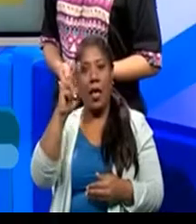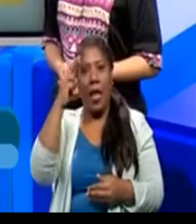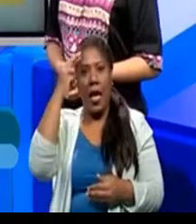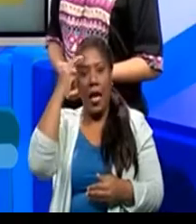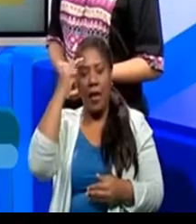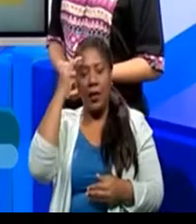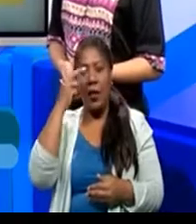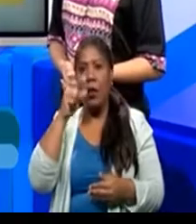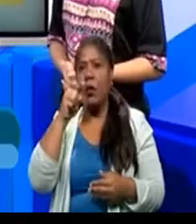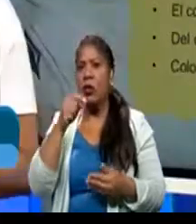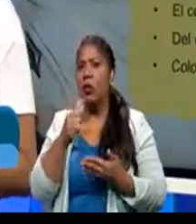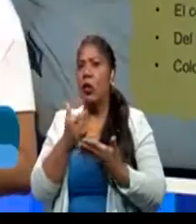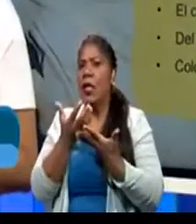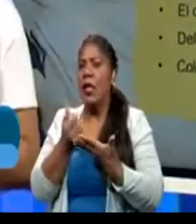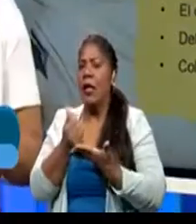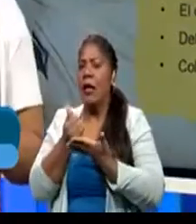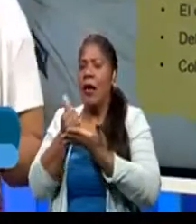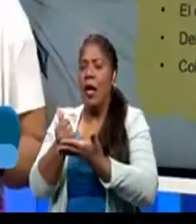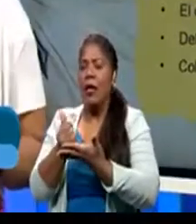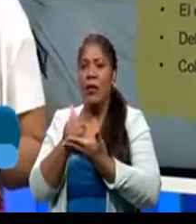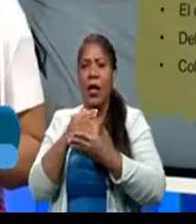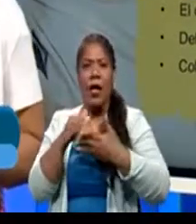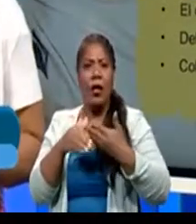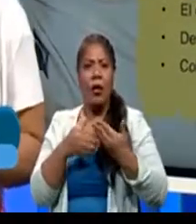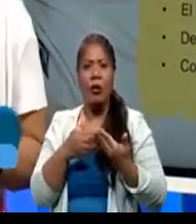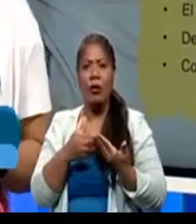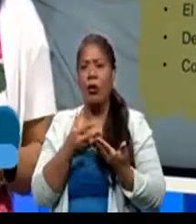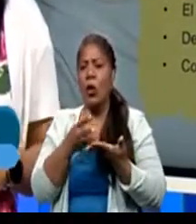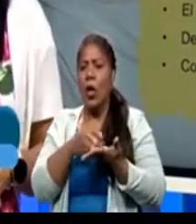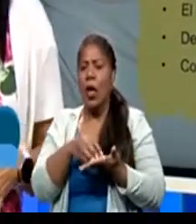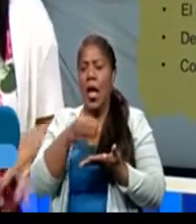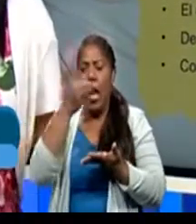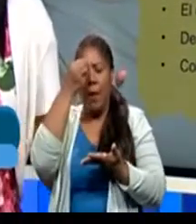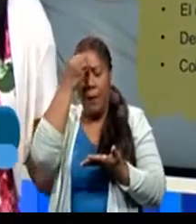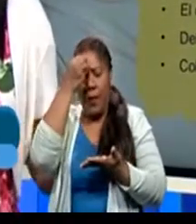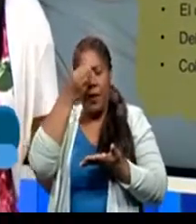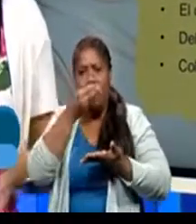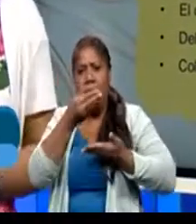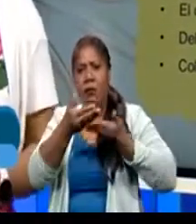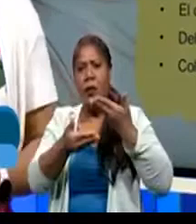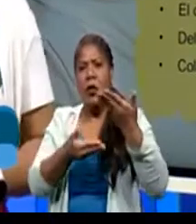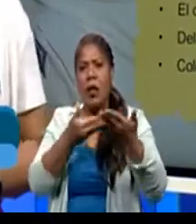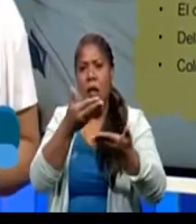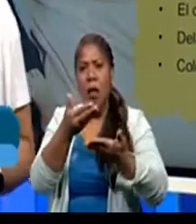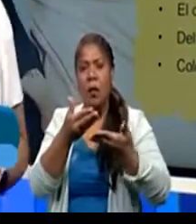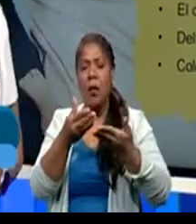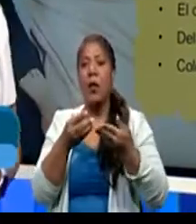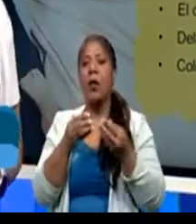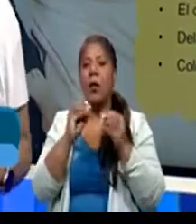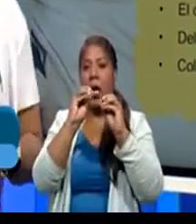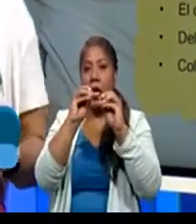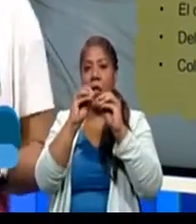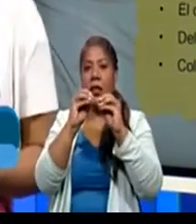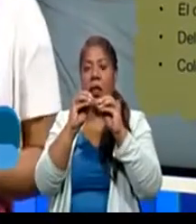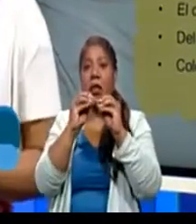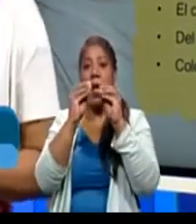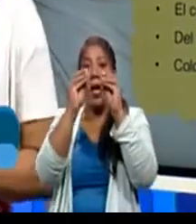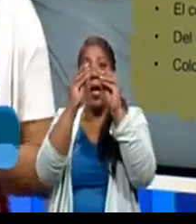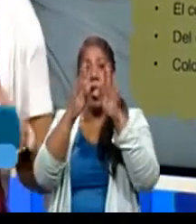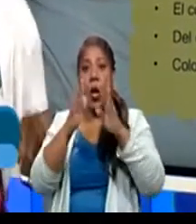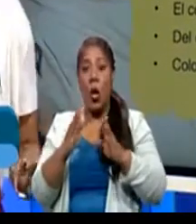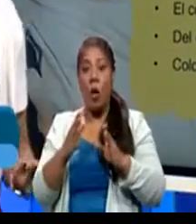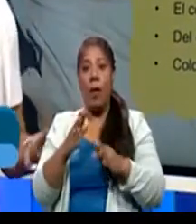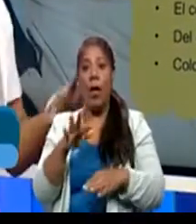mí me encanta cooperar con ella. Me gustan todas las aportaciones que ella tiene para nosotros los maestros de aula